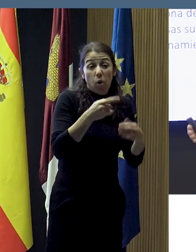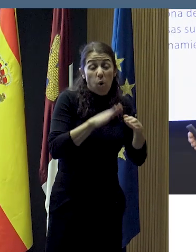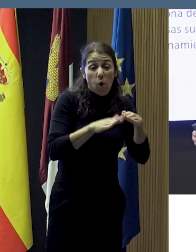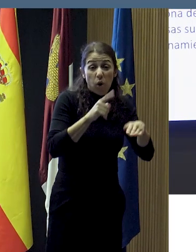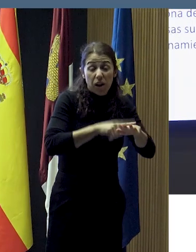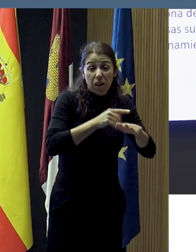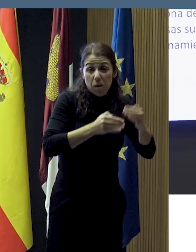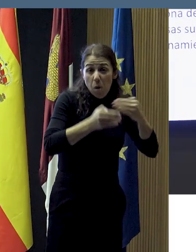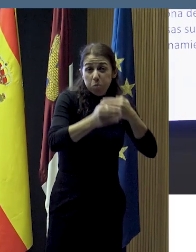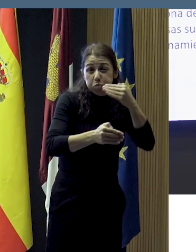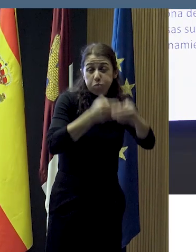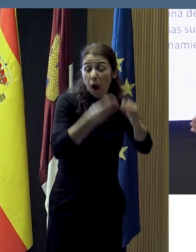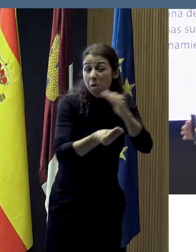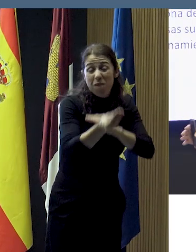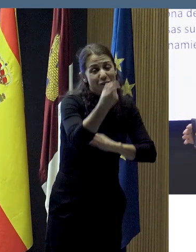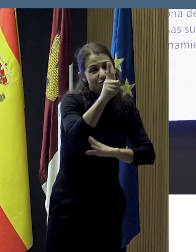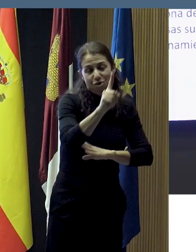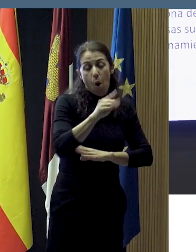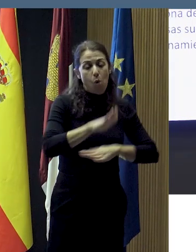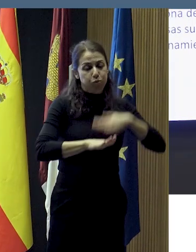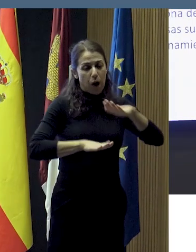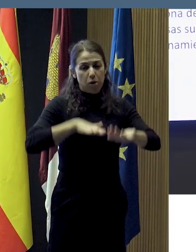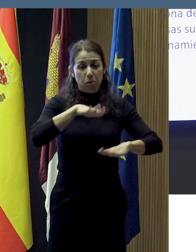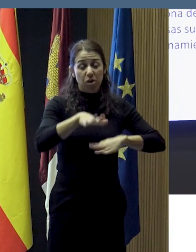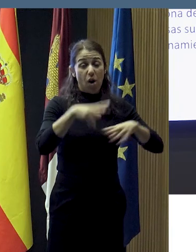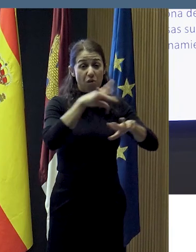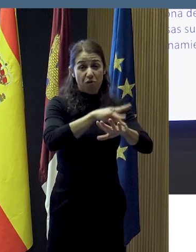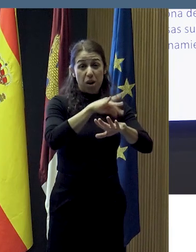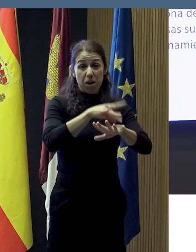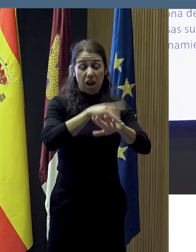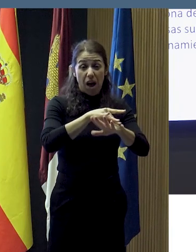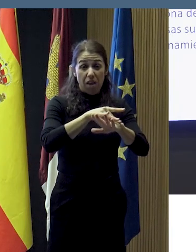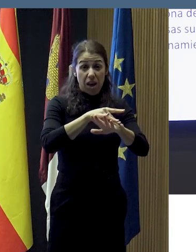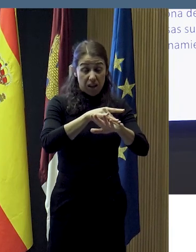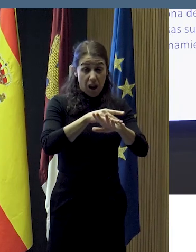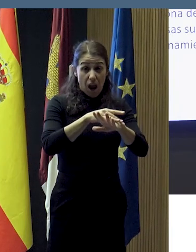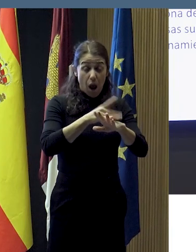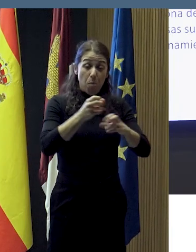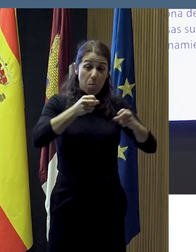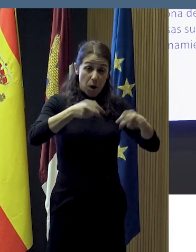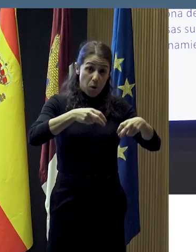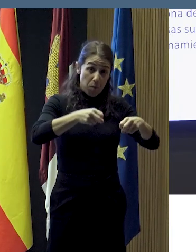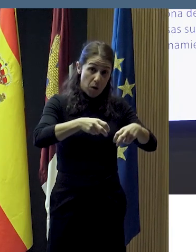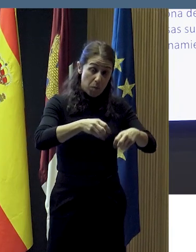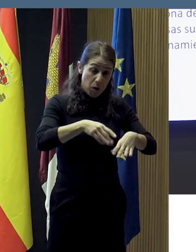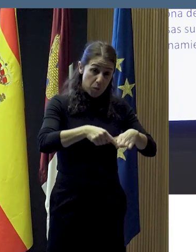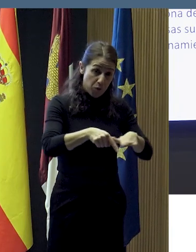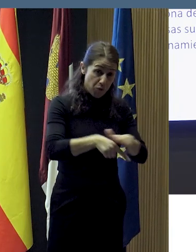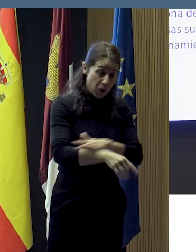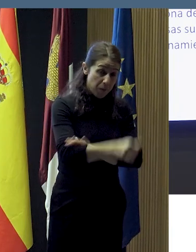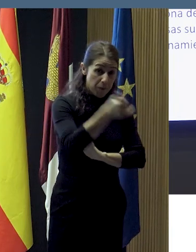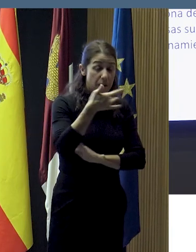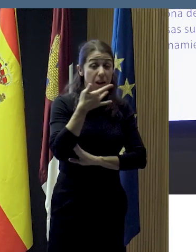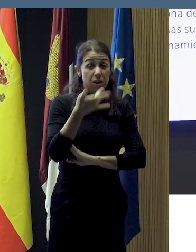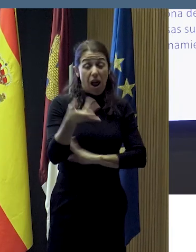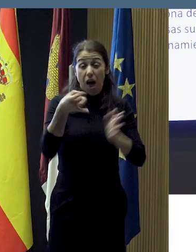tiempo. Al contrario, a medida que va pasando el tiempo, estas enfermedades progresan y empeoran cada vez más, disminuyendo